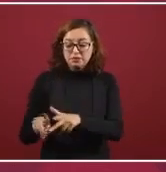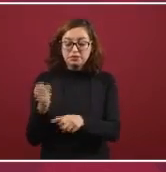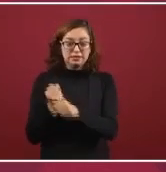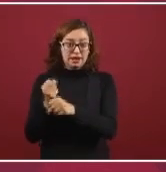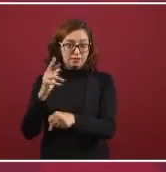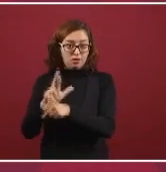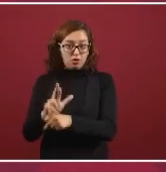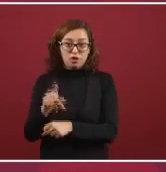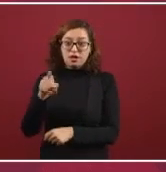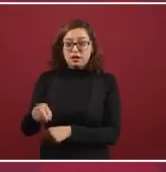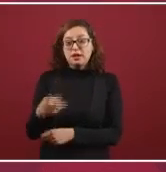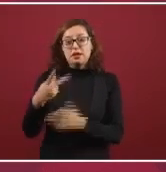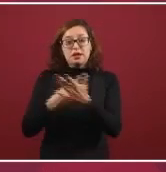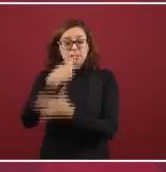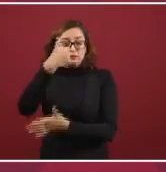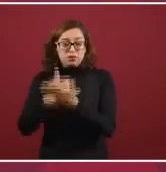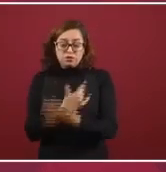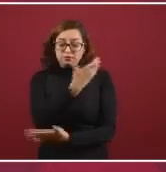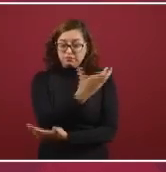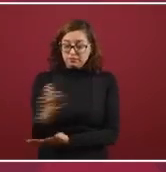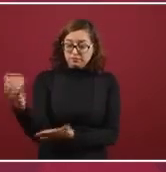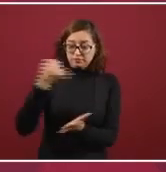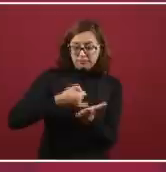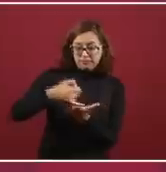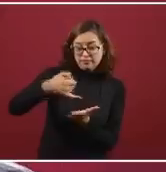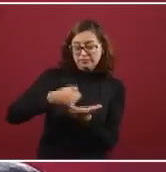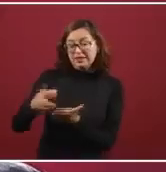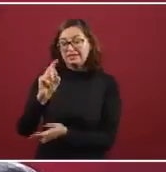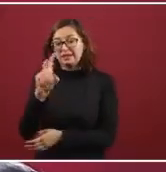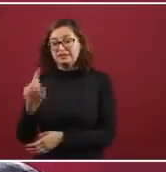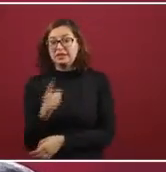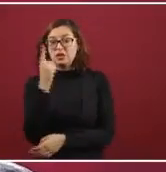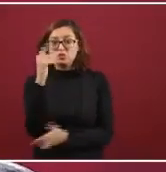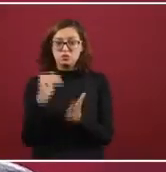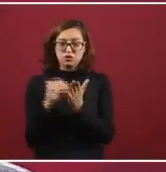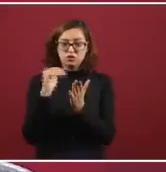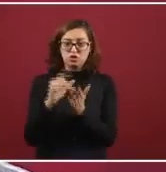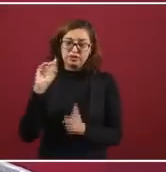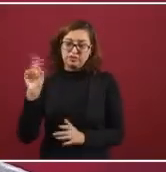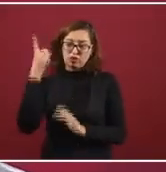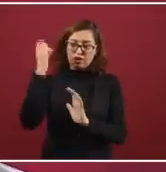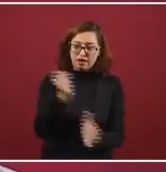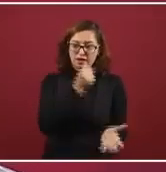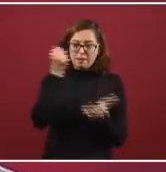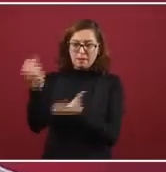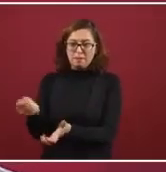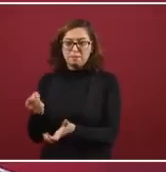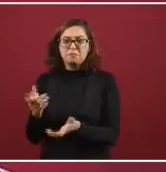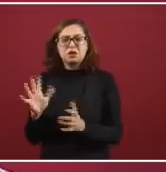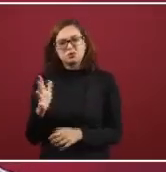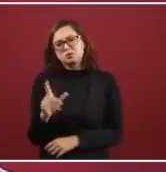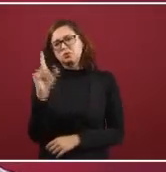proyecto Sembrando Vida, $31 millones, estimamos que va a generar 20,000 empleos.